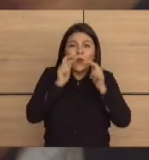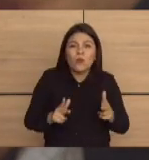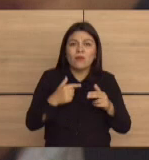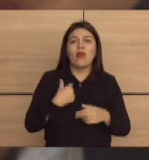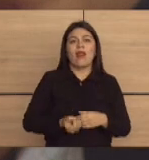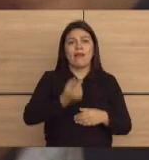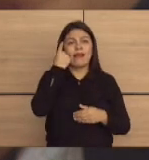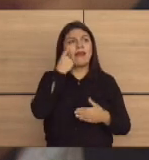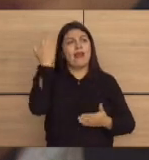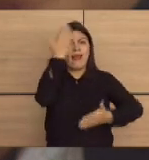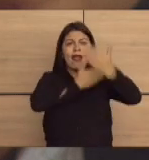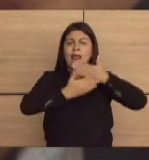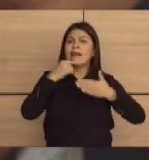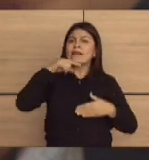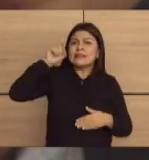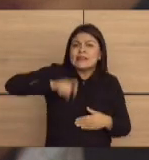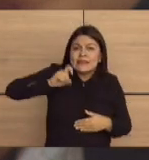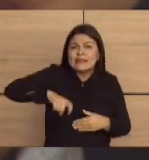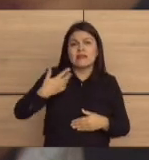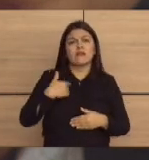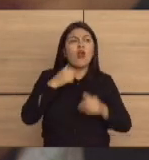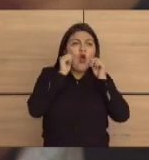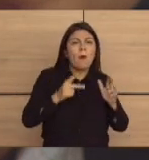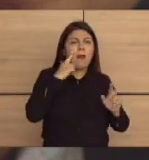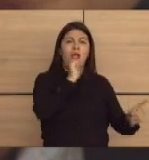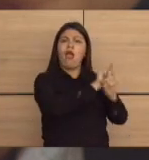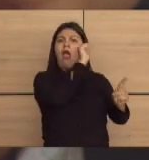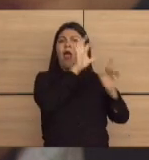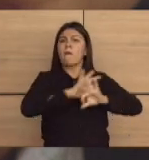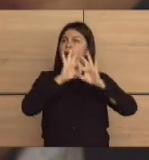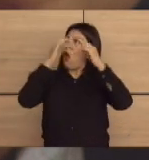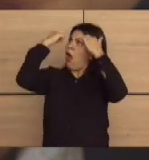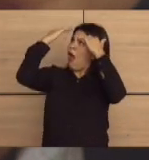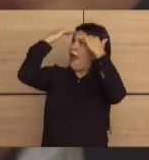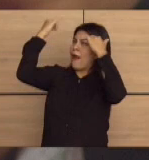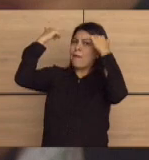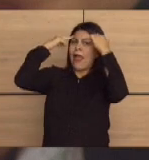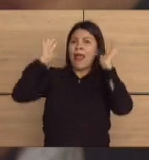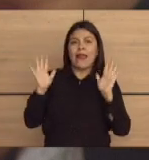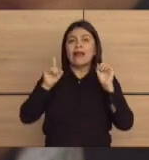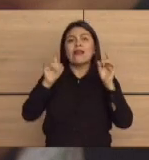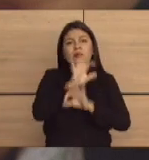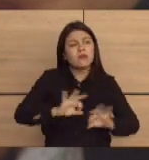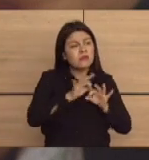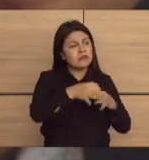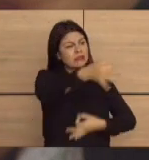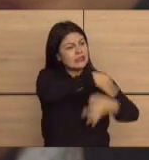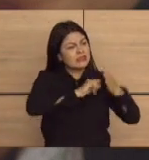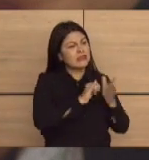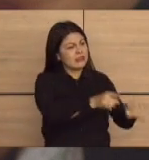humanismo importa, de entender que es en la capacidad de situarse en los zapatos del